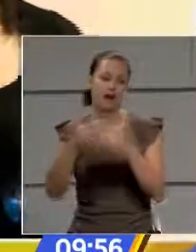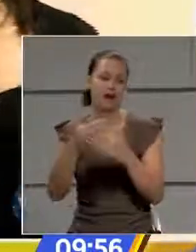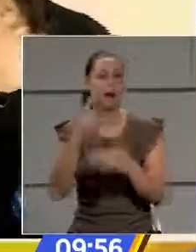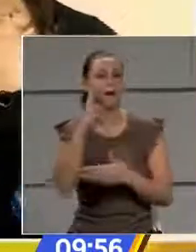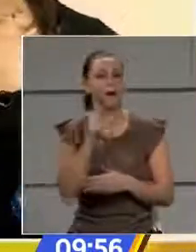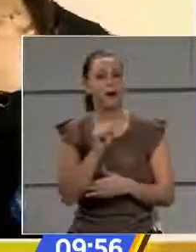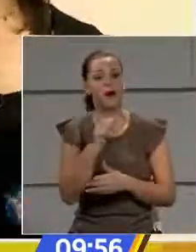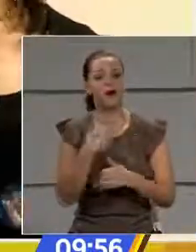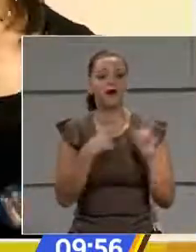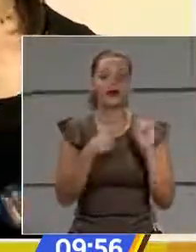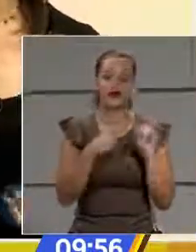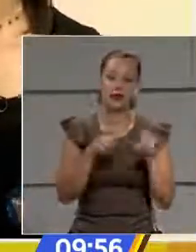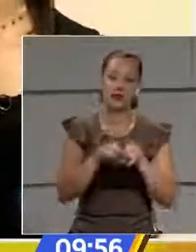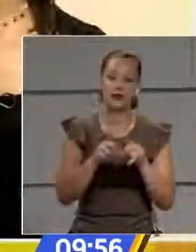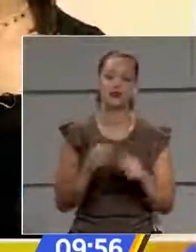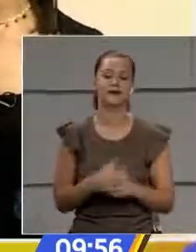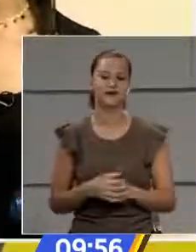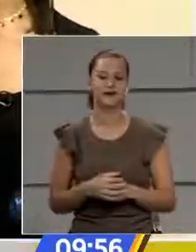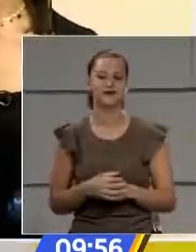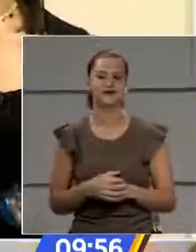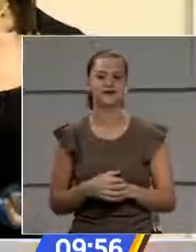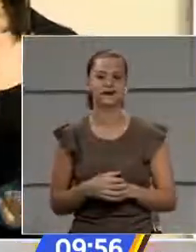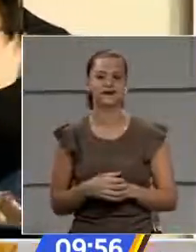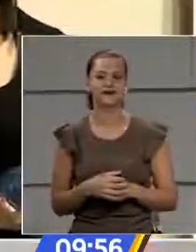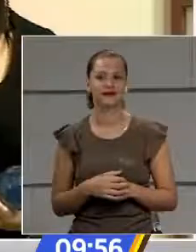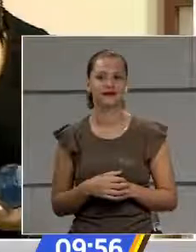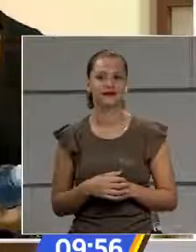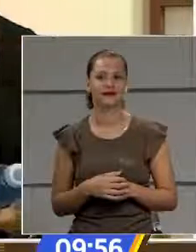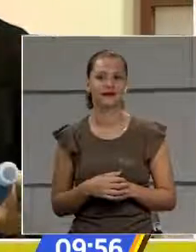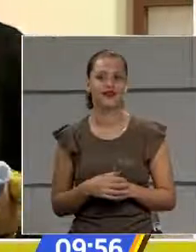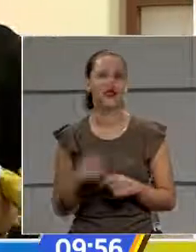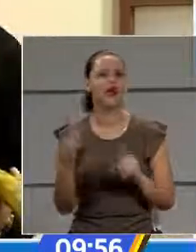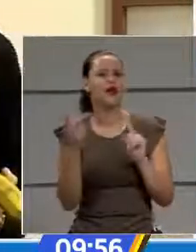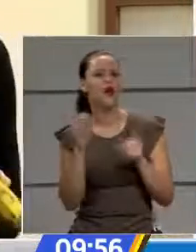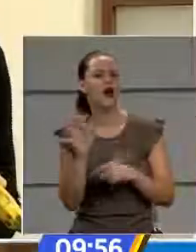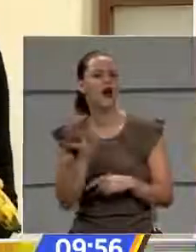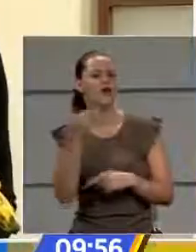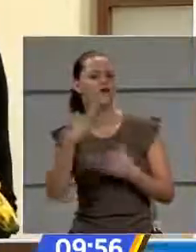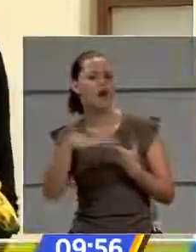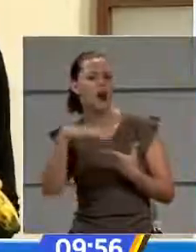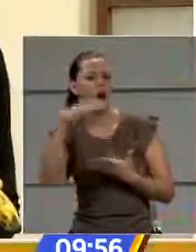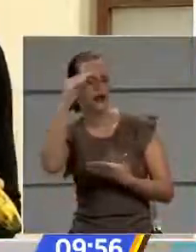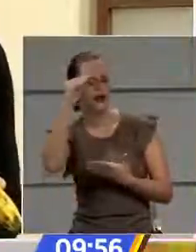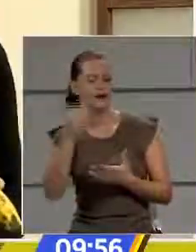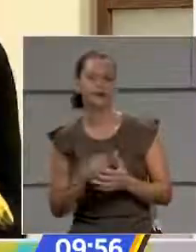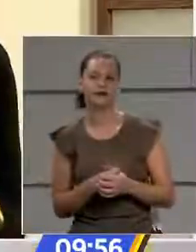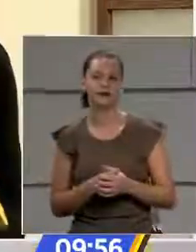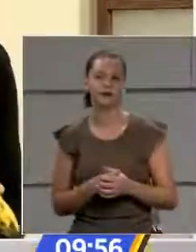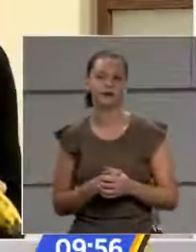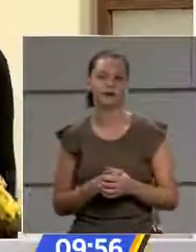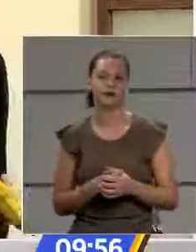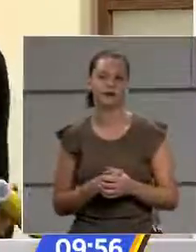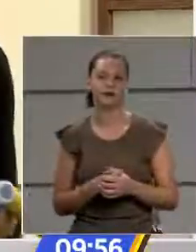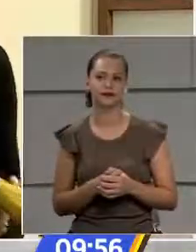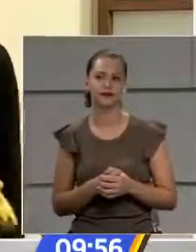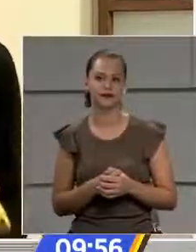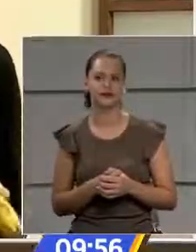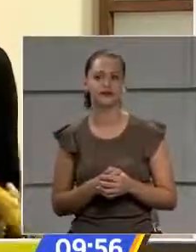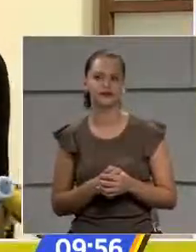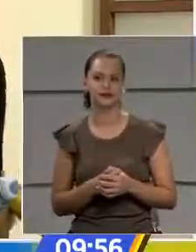otra izquierda. Sí, y... muy bien. ¿De qué manera lo aprendí? Ay, perdón, tengo un pulso fatal